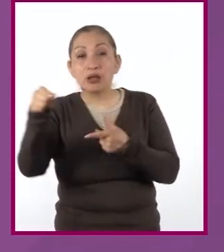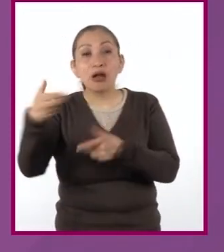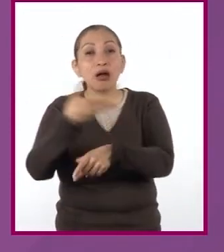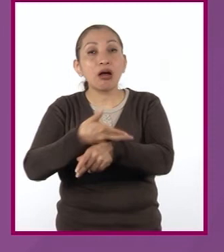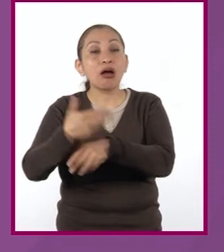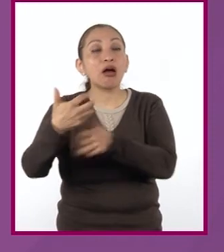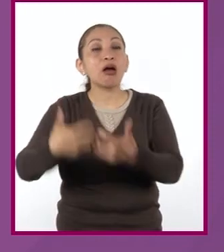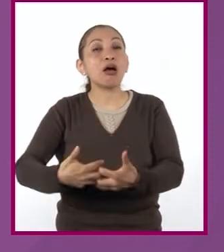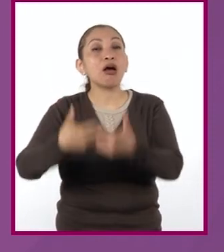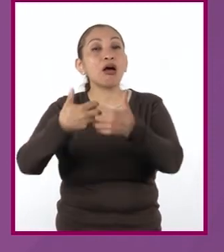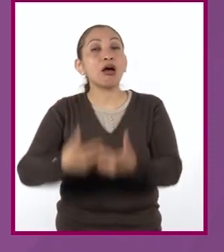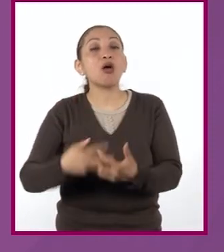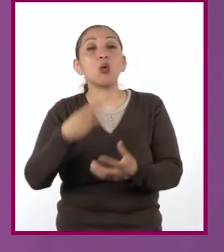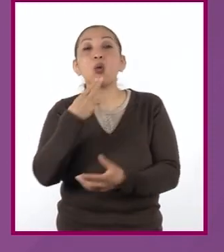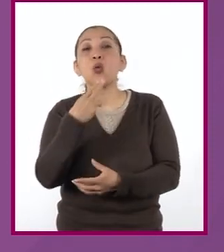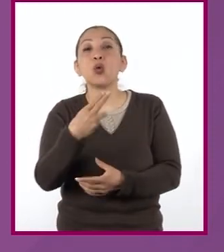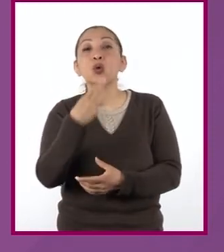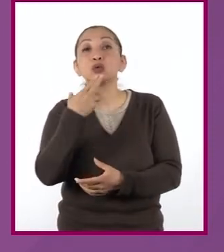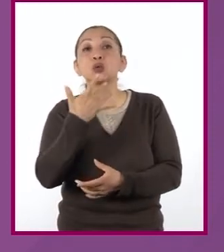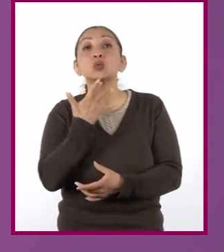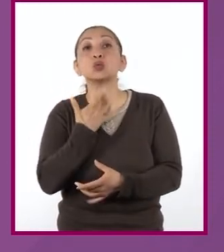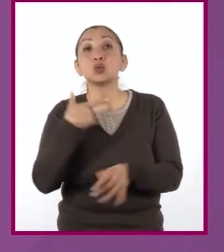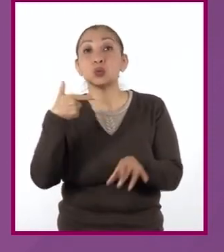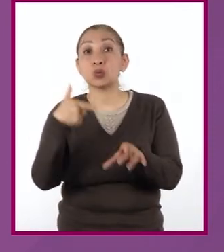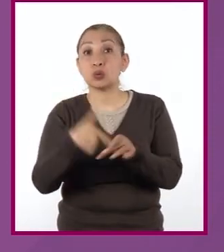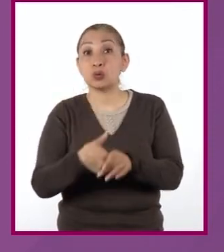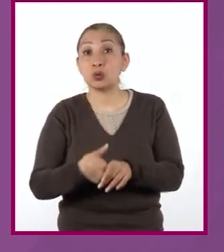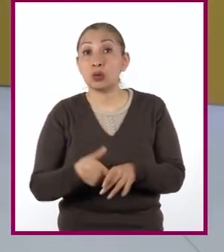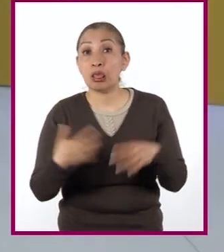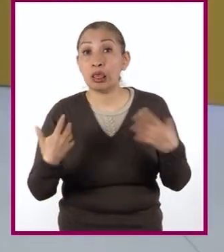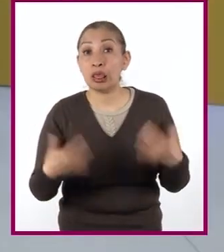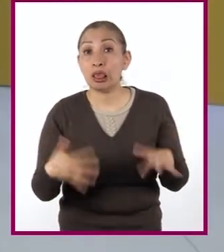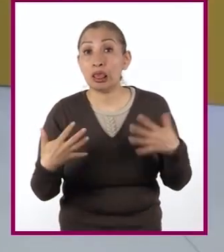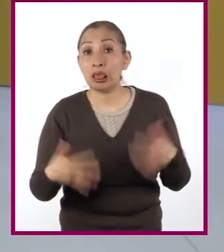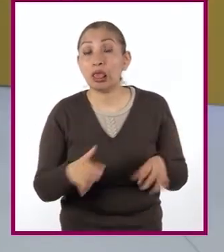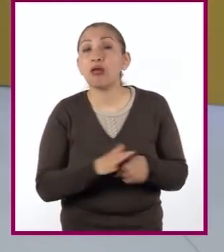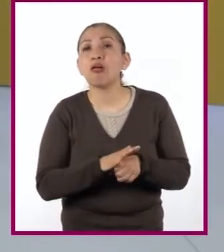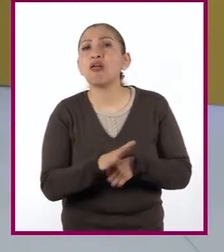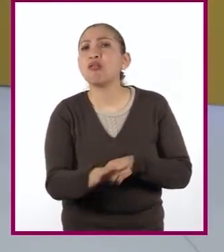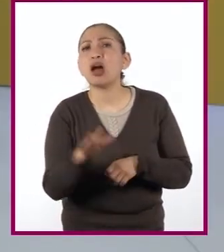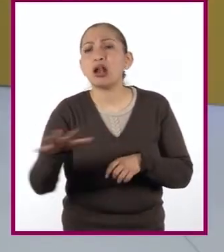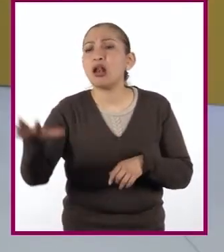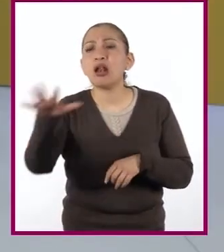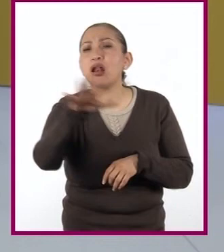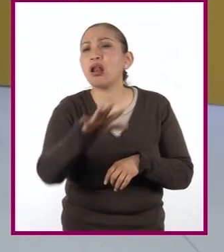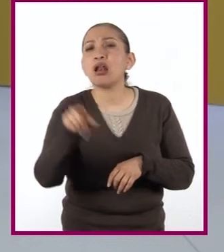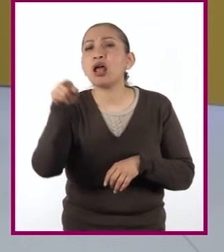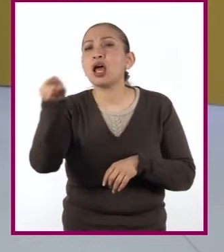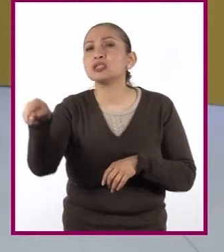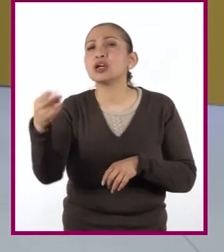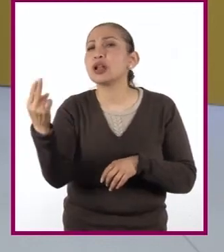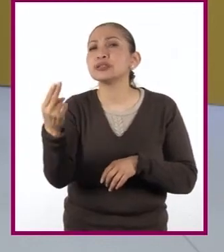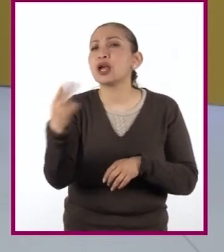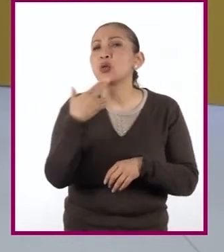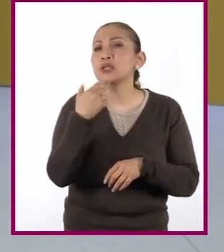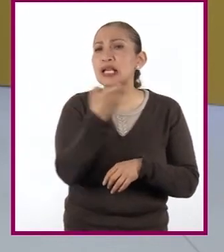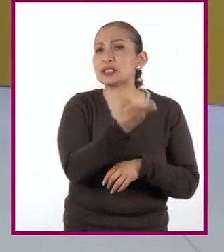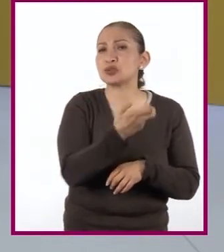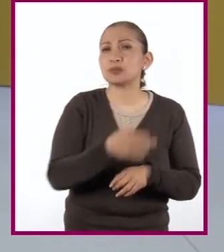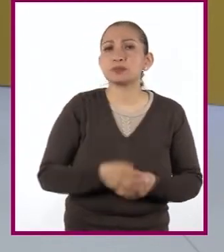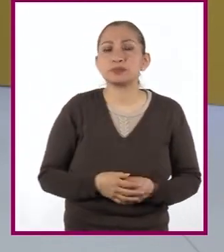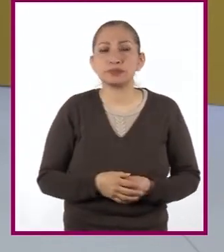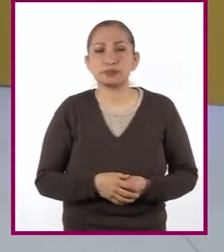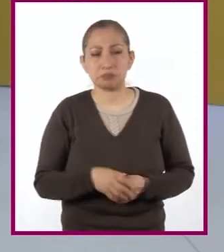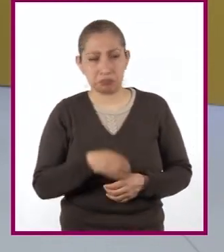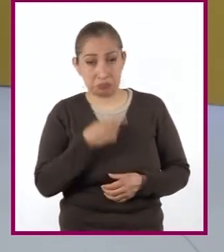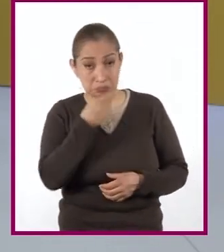procesos relacionados con la utilización de combustibles fósiles. ¿Cuáles son los sectores que los necesitan? Te